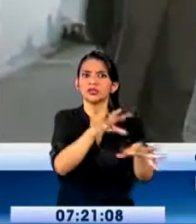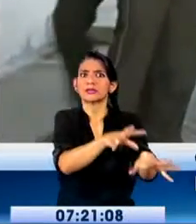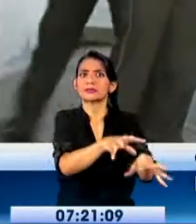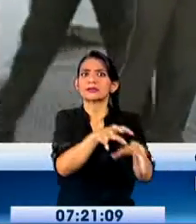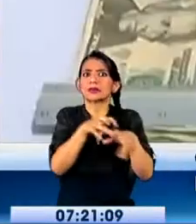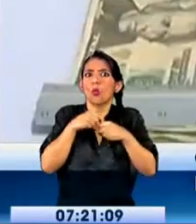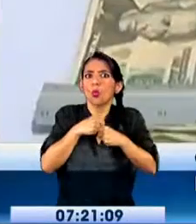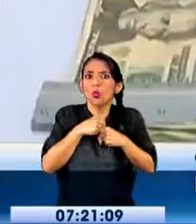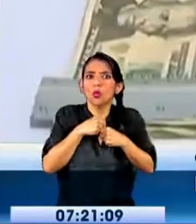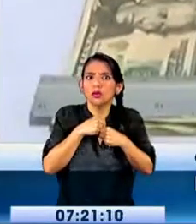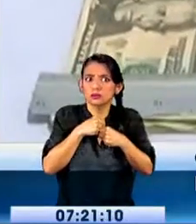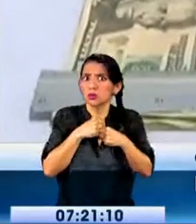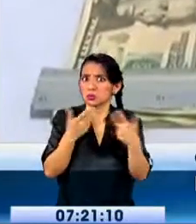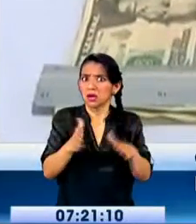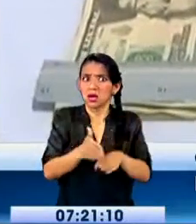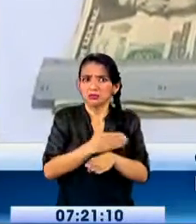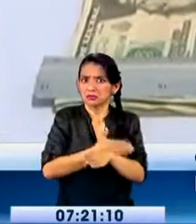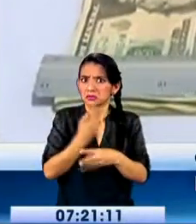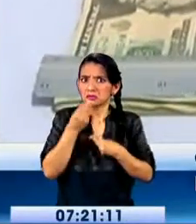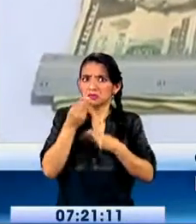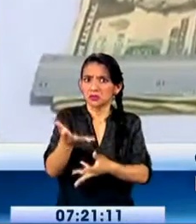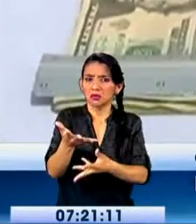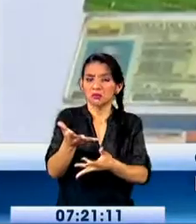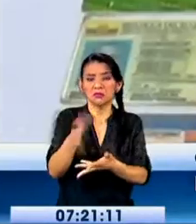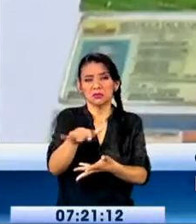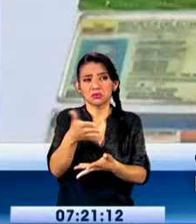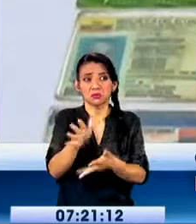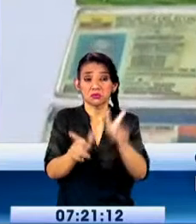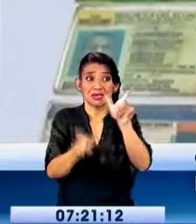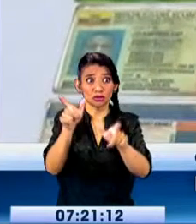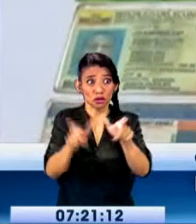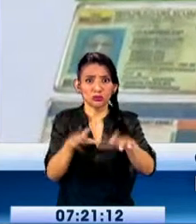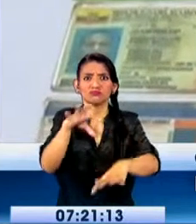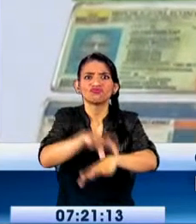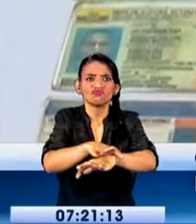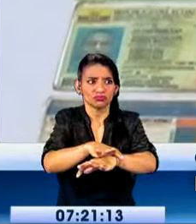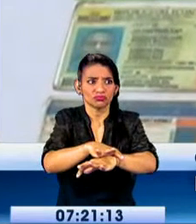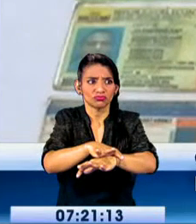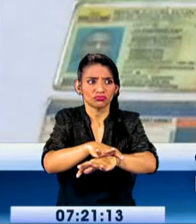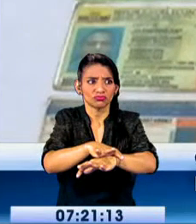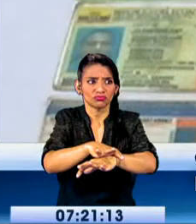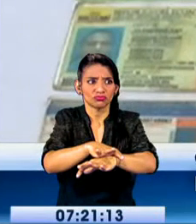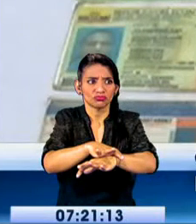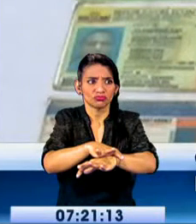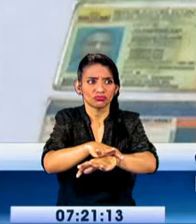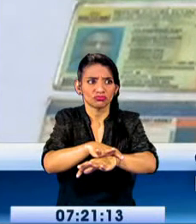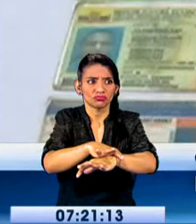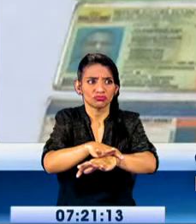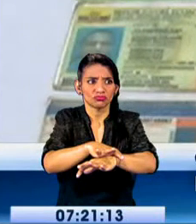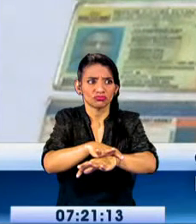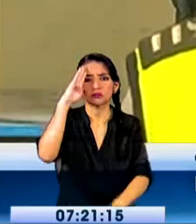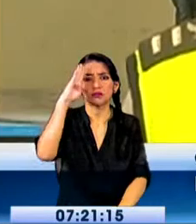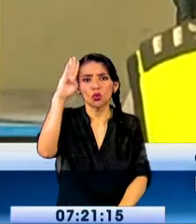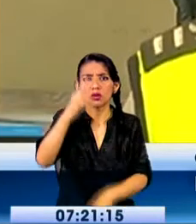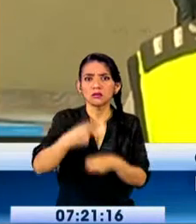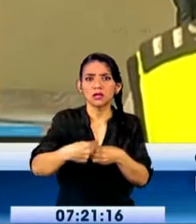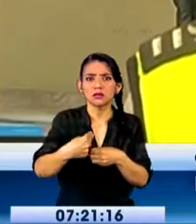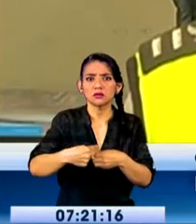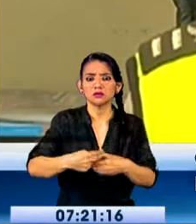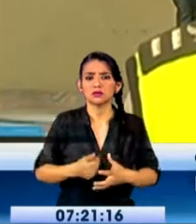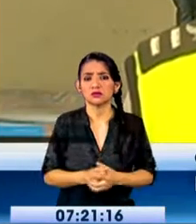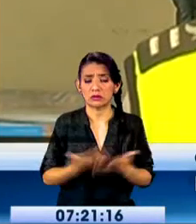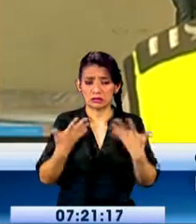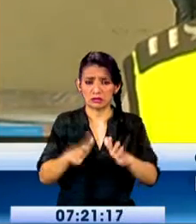habitantes se había suscitado. Lo que llamó la atención es que entre los detenidos de este hecho también había un ex policía. Es